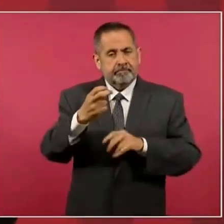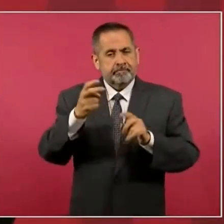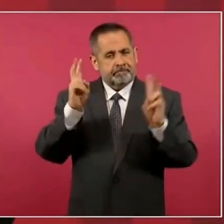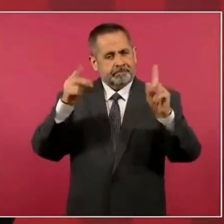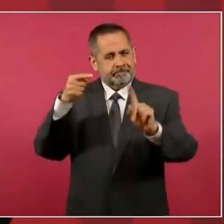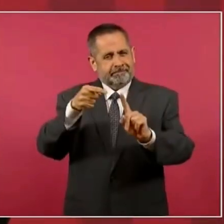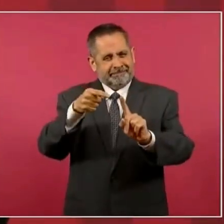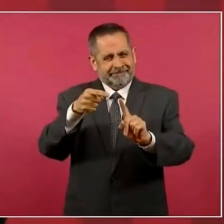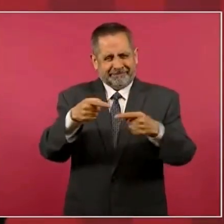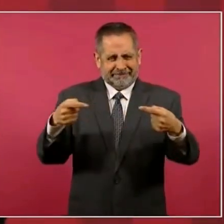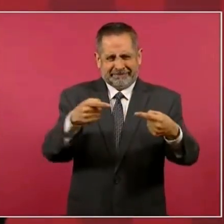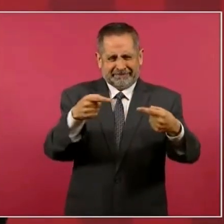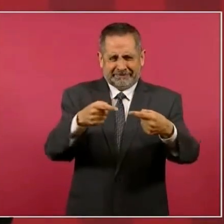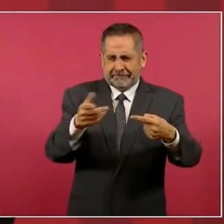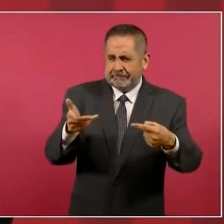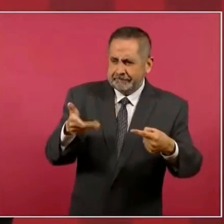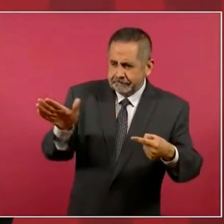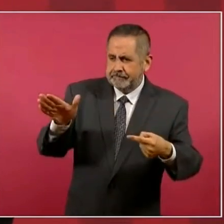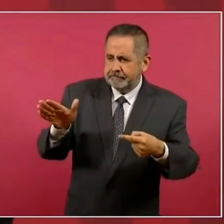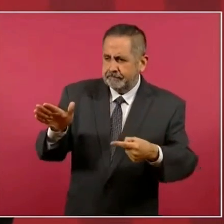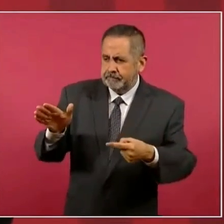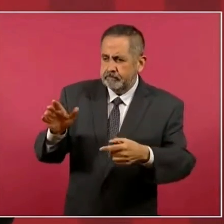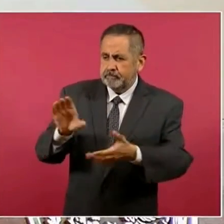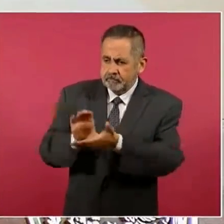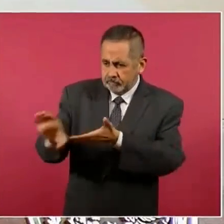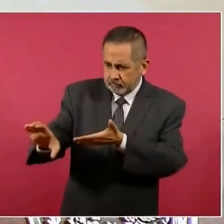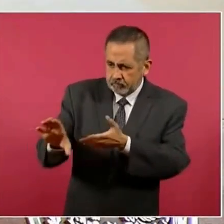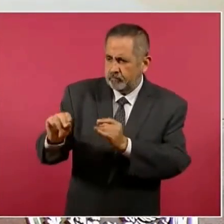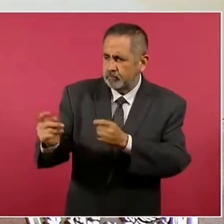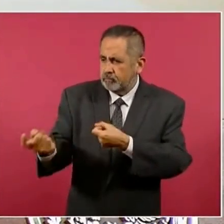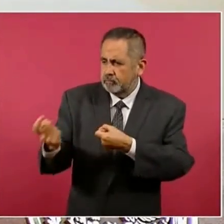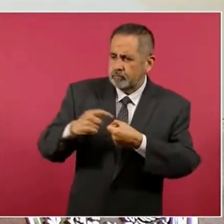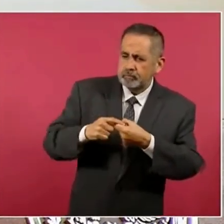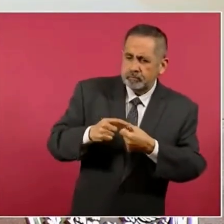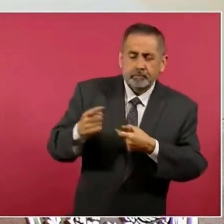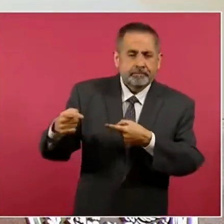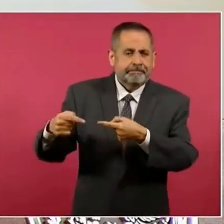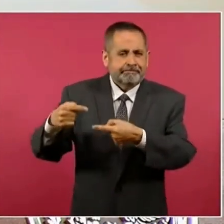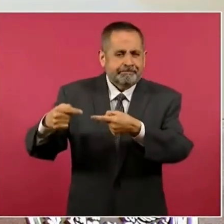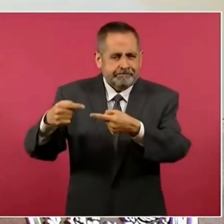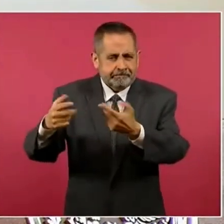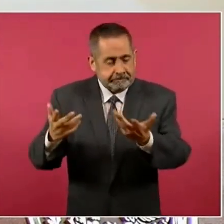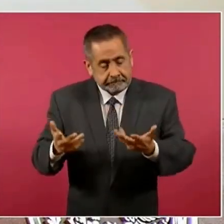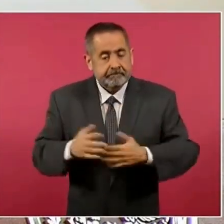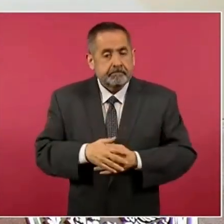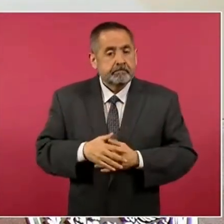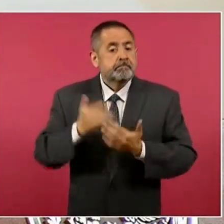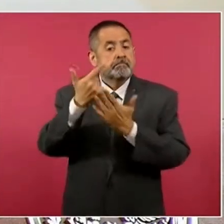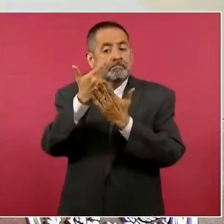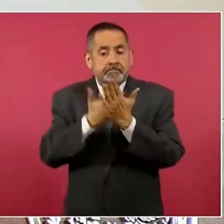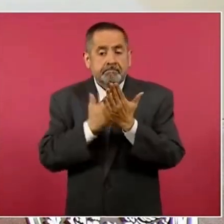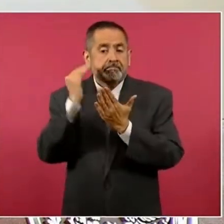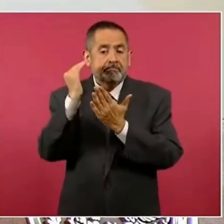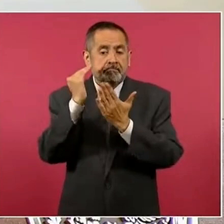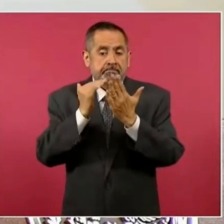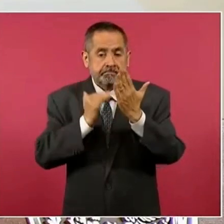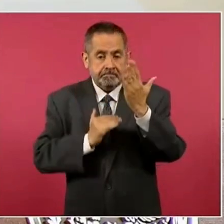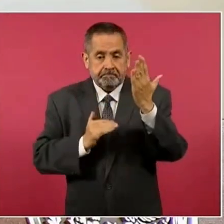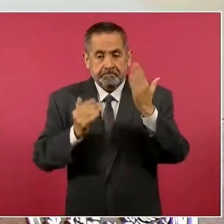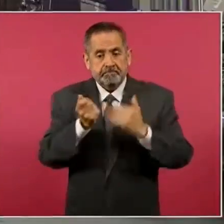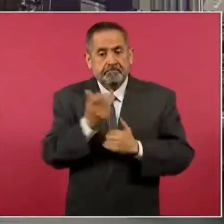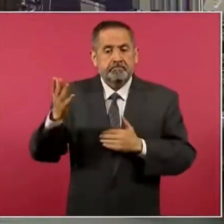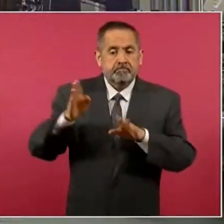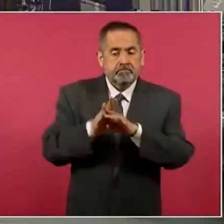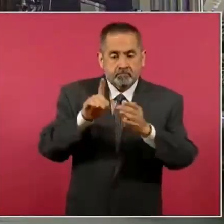de tensión o de conflicto y de no conciliación. Se hizo una lista donde se